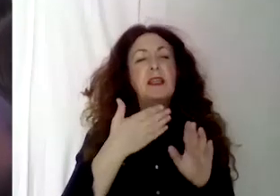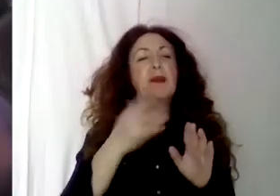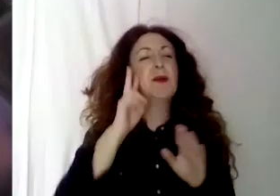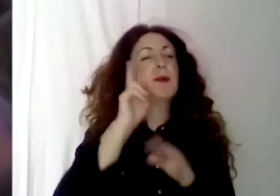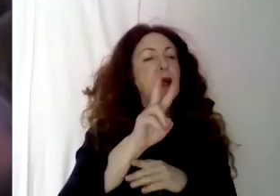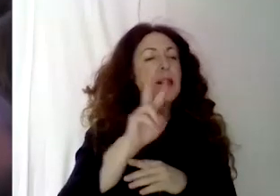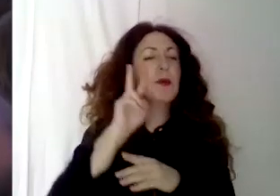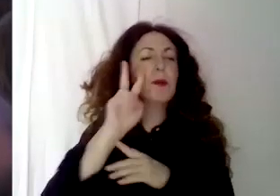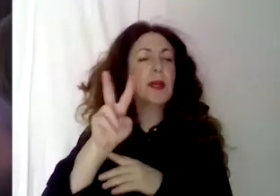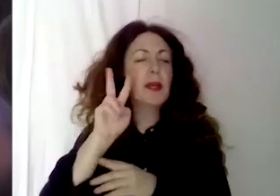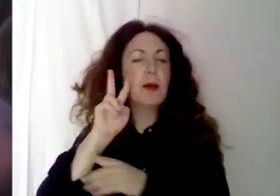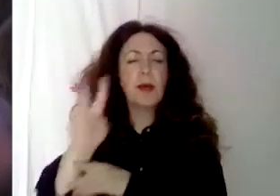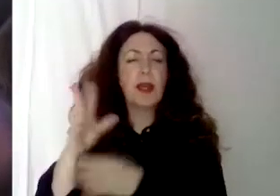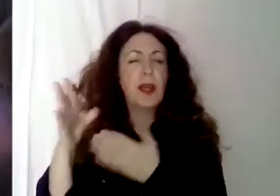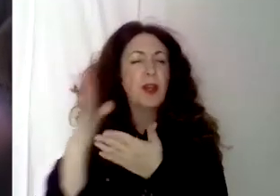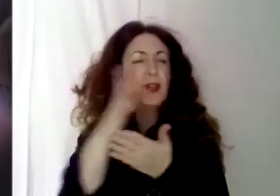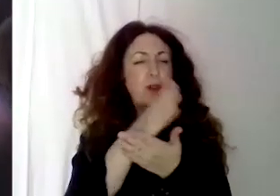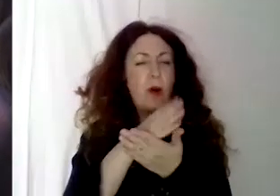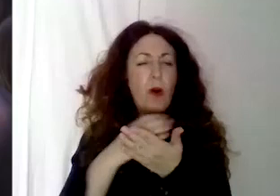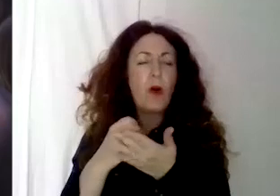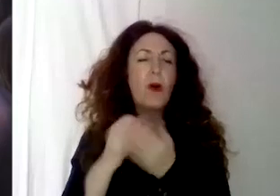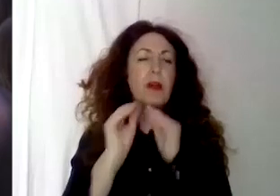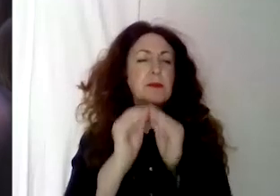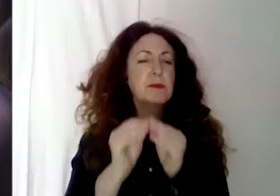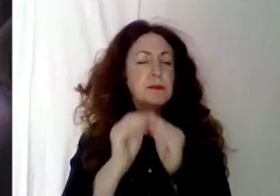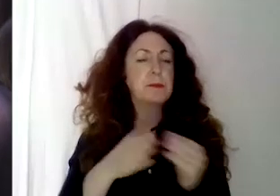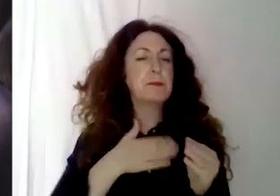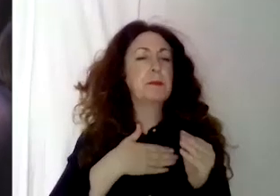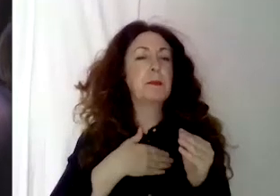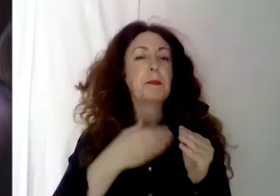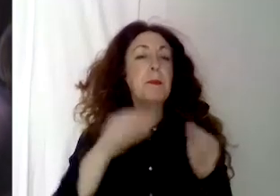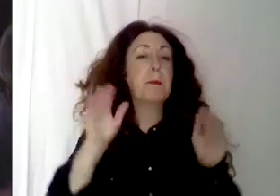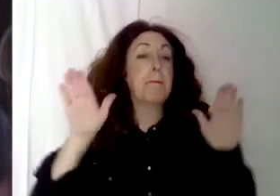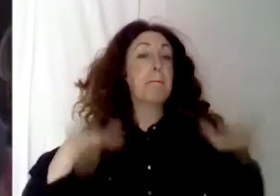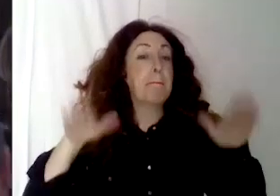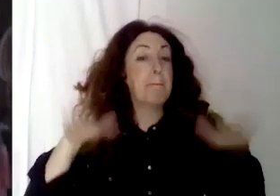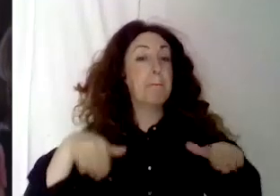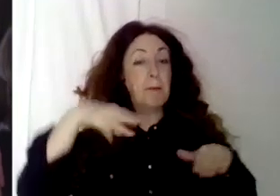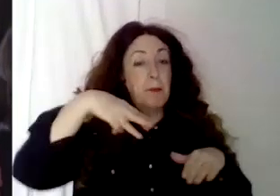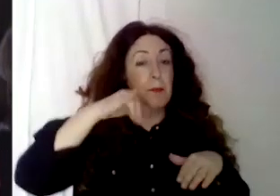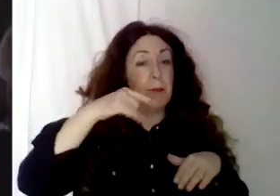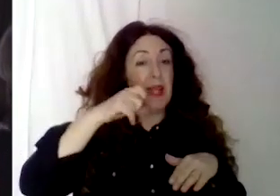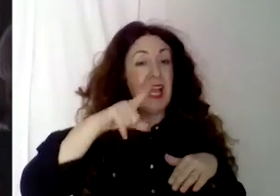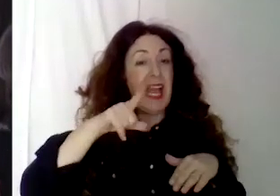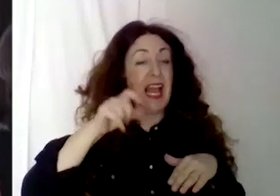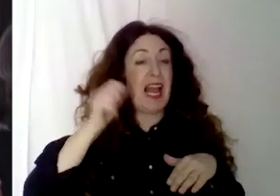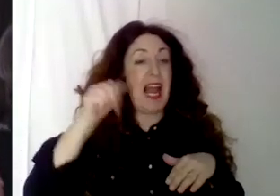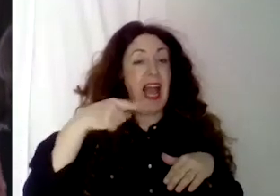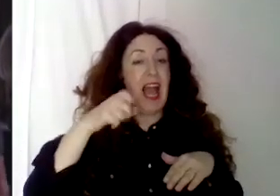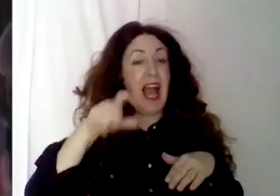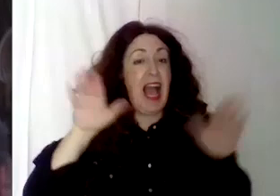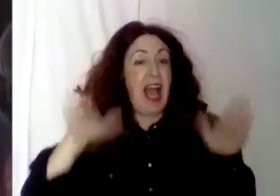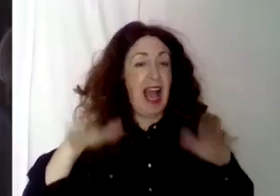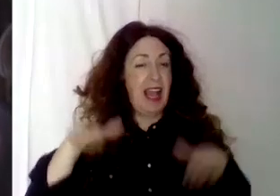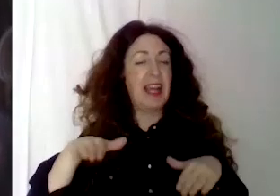que están ahí ubicadas de Miguel Ángel y sobre todo detenerse largamente delante de una de sus